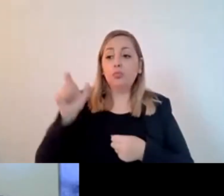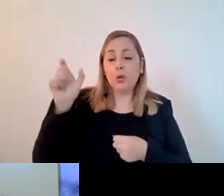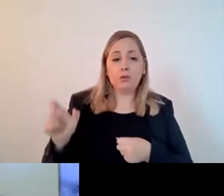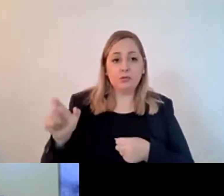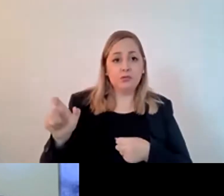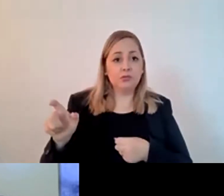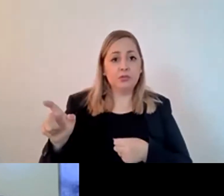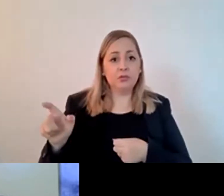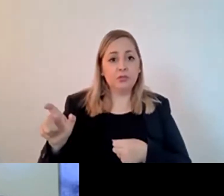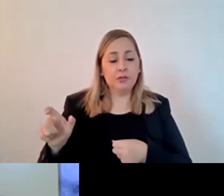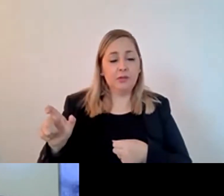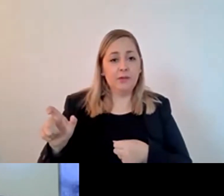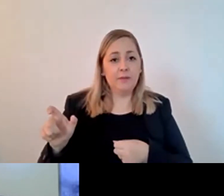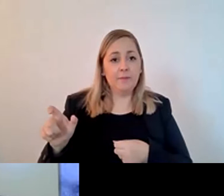persona